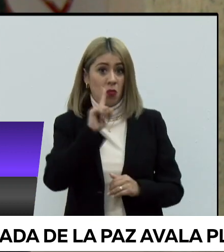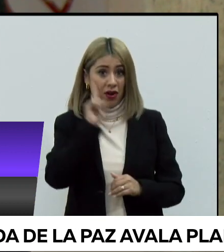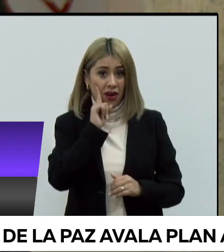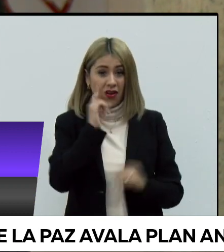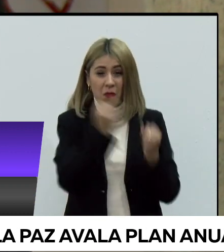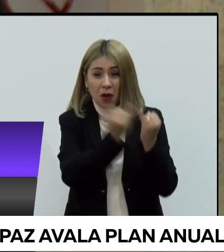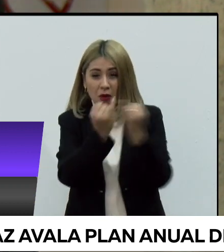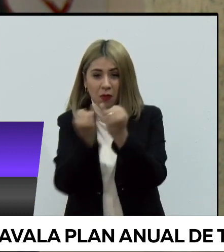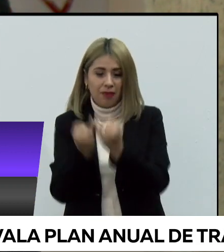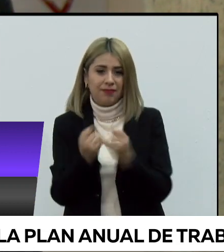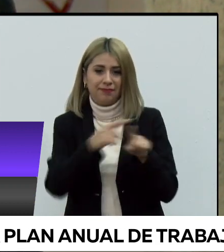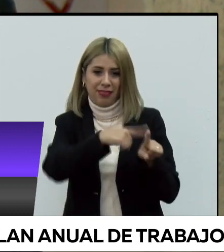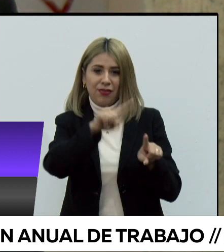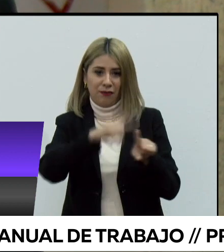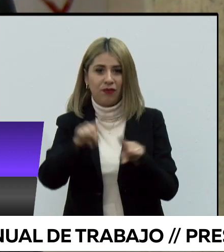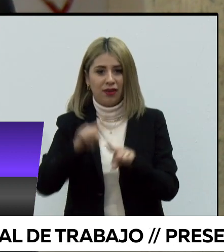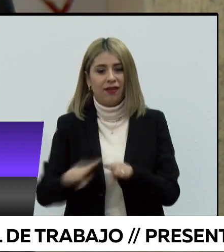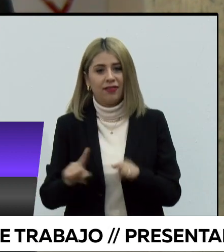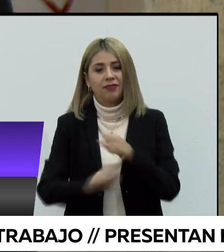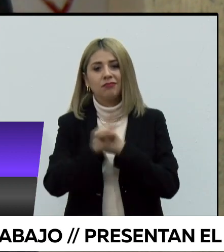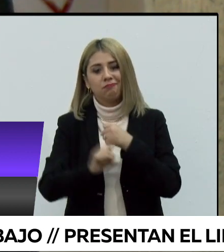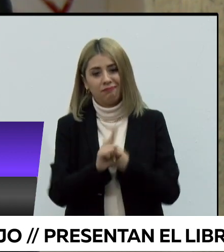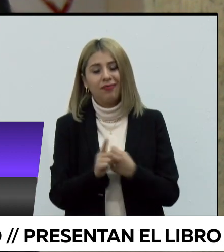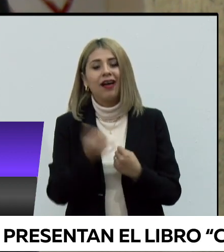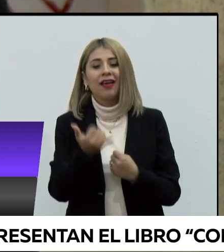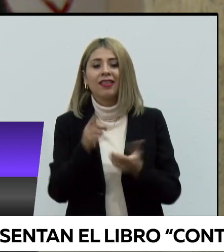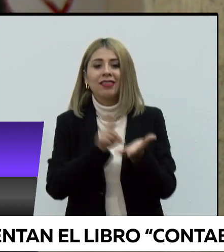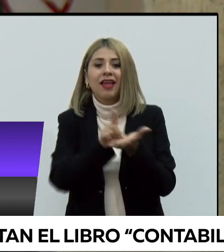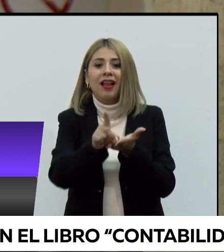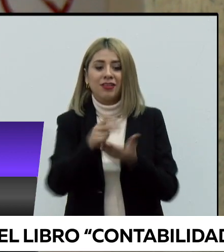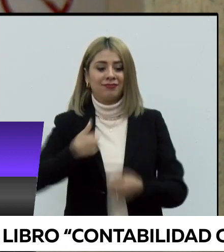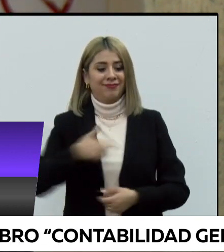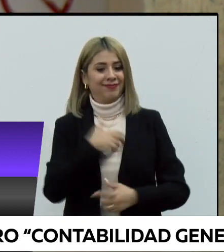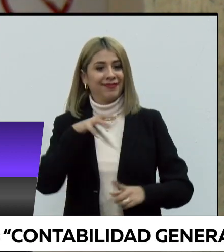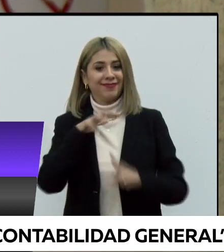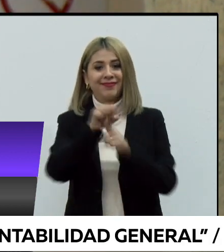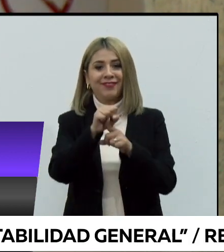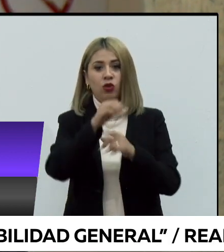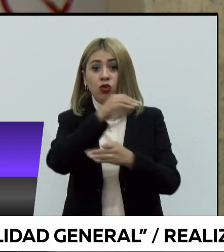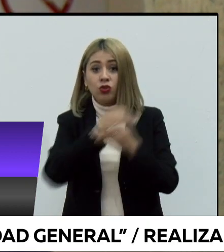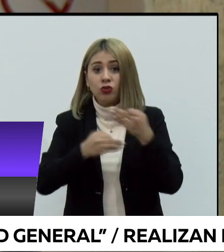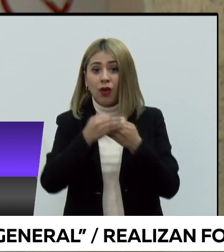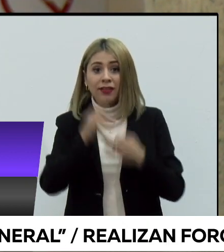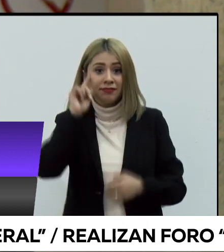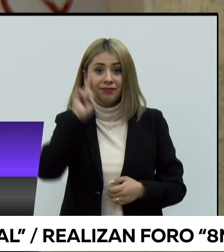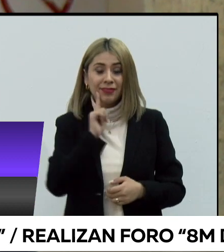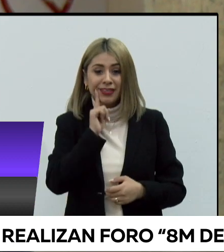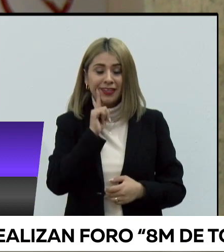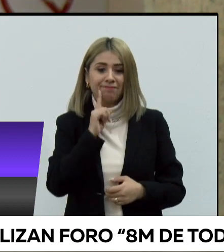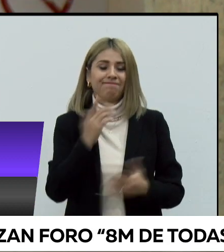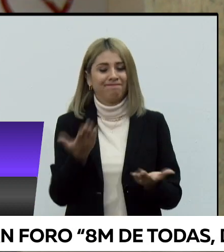Y también dejar de asumir que los derechos que hoy damos por conquistados son derechos para todas, porque